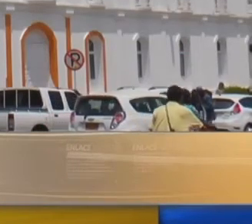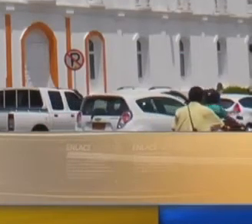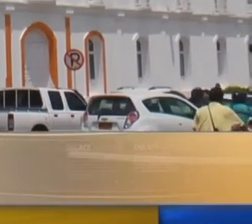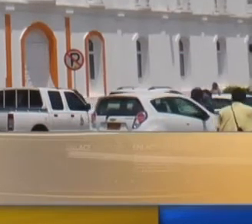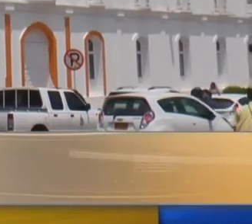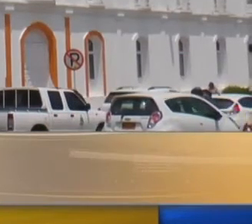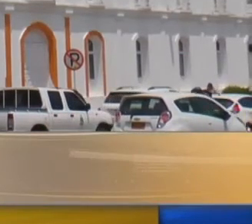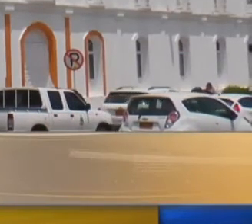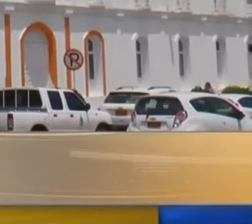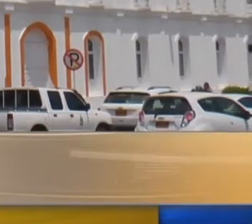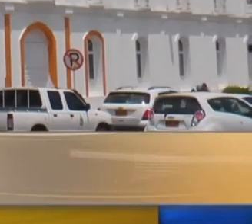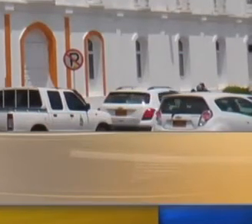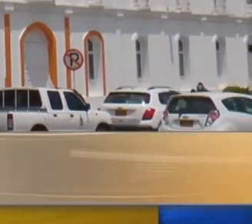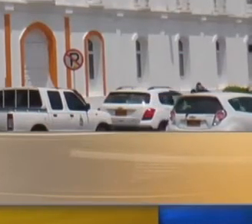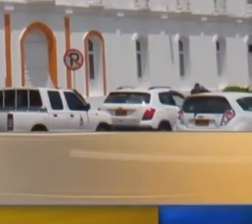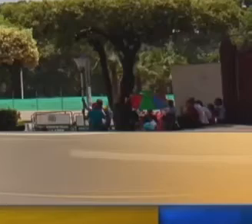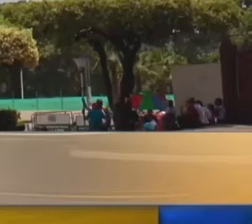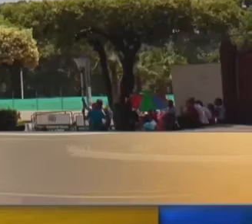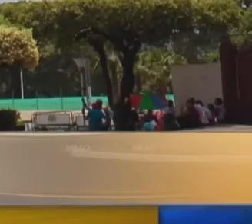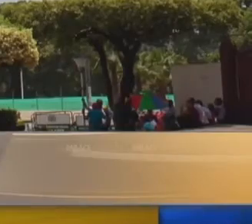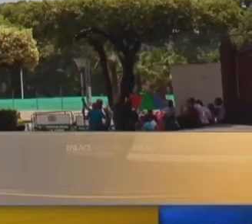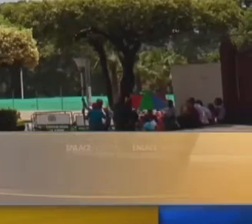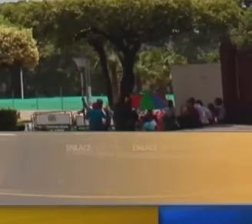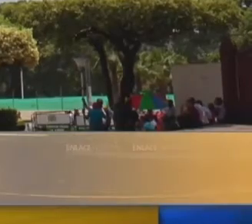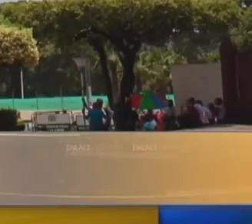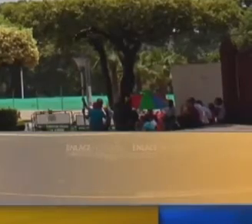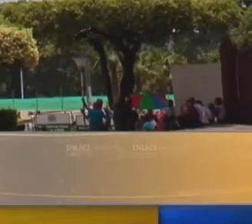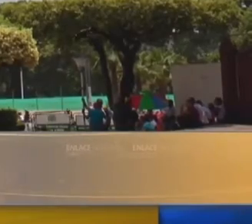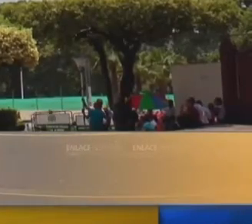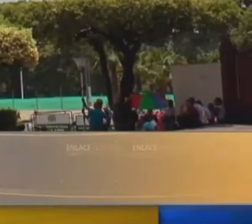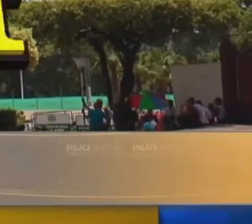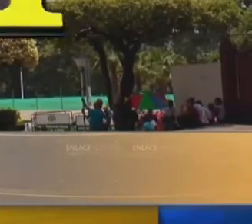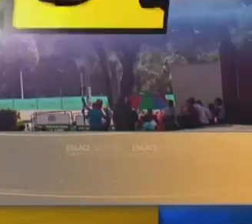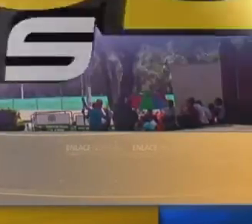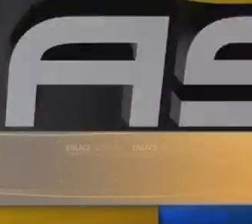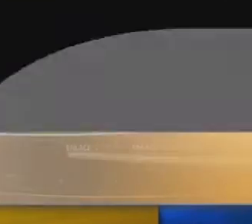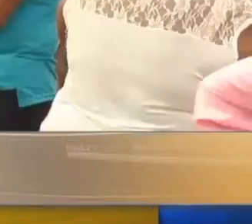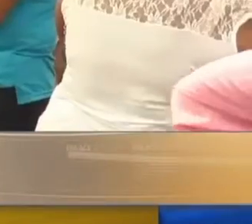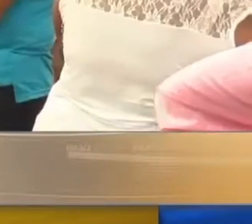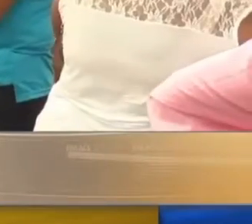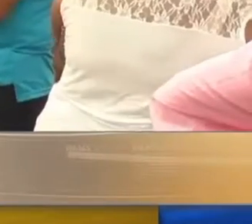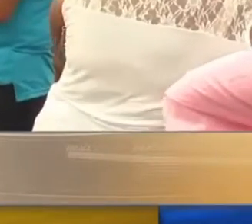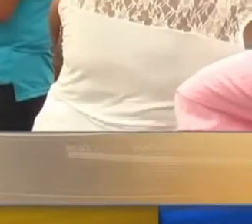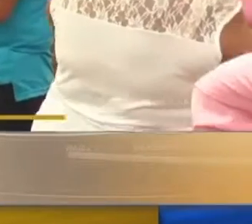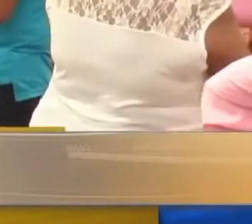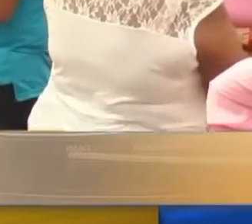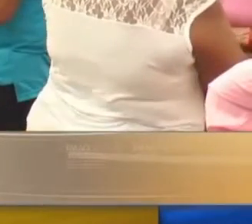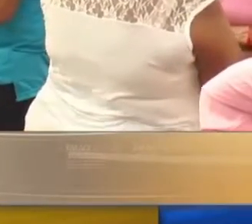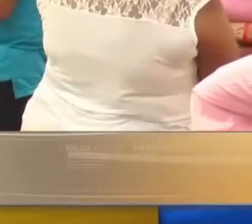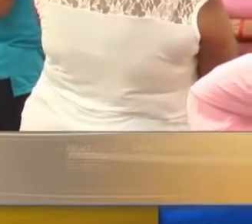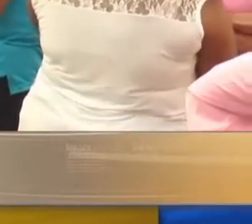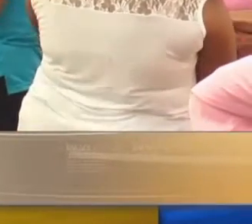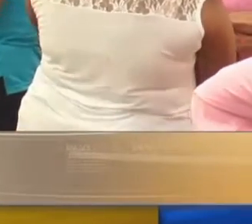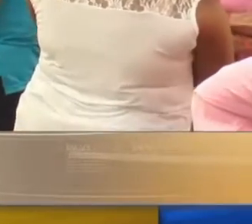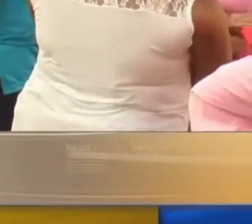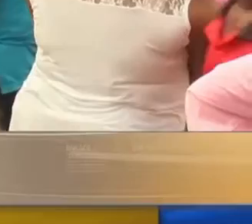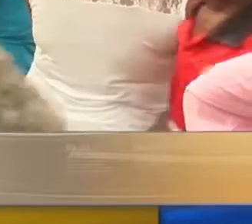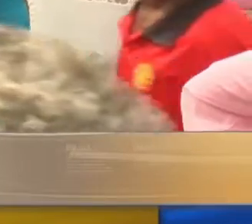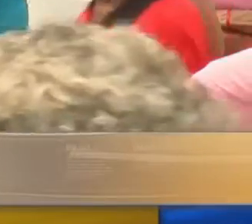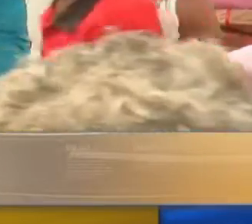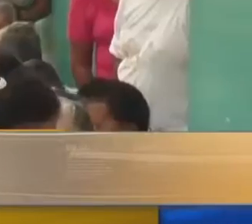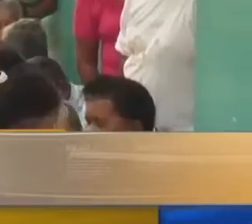resolverá impugnaciones de elecciones de Junta de Acción Comunal y convocará elecciones a que haya lugar. Mañana inician pago de subsidios económicos a